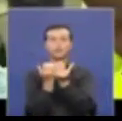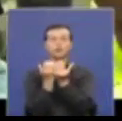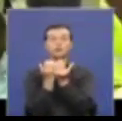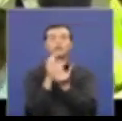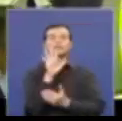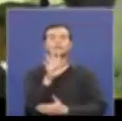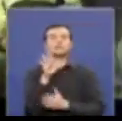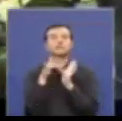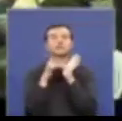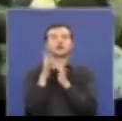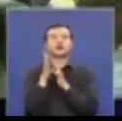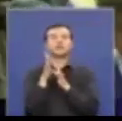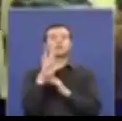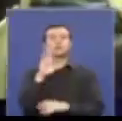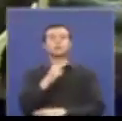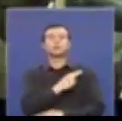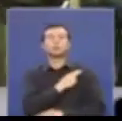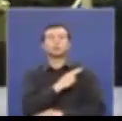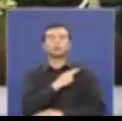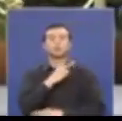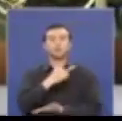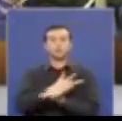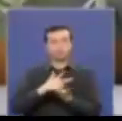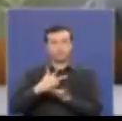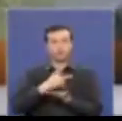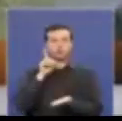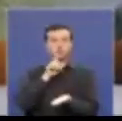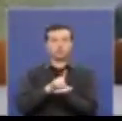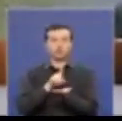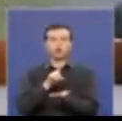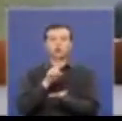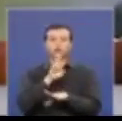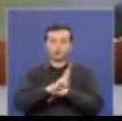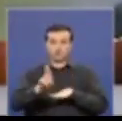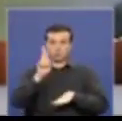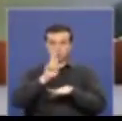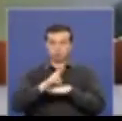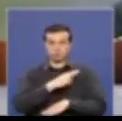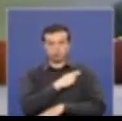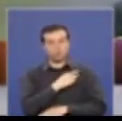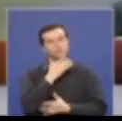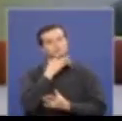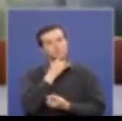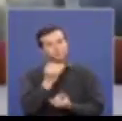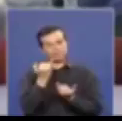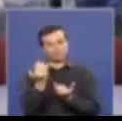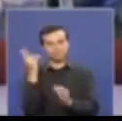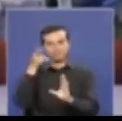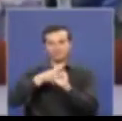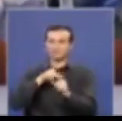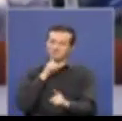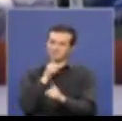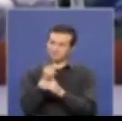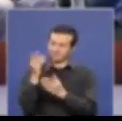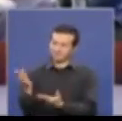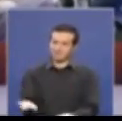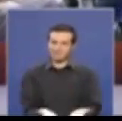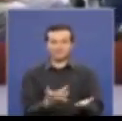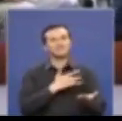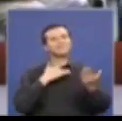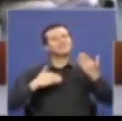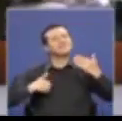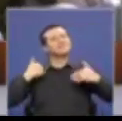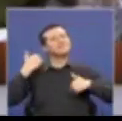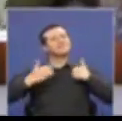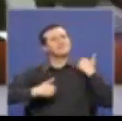Universidad Politécnica Estatal del Carchi. Aquí está el doctor Hugo Ruiz, rector de la universidad. Qué gusto tenerlo aquí, señor rector. Y qué